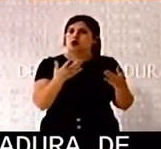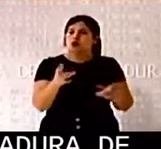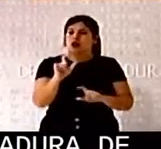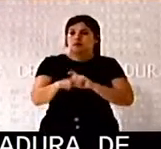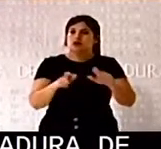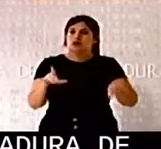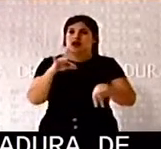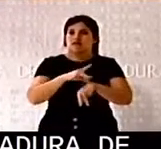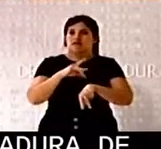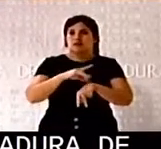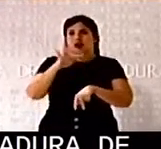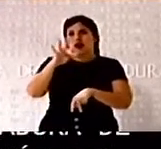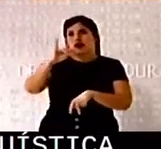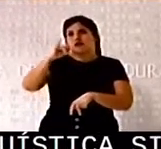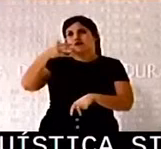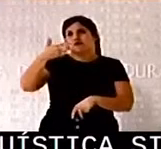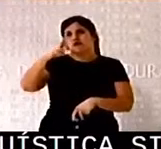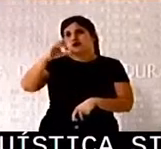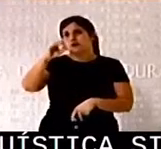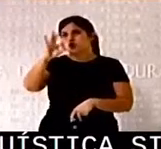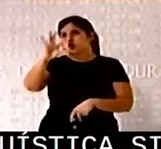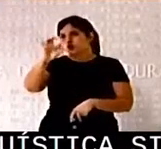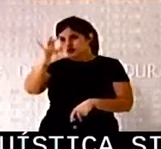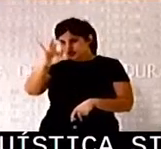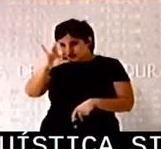fibrosis quística sí van a tener prioridad.